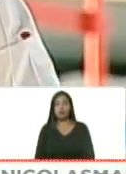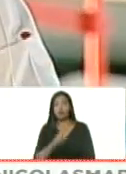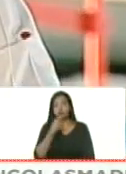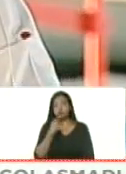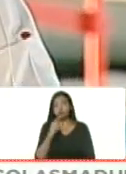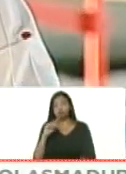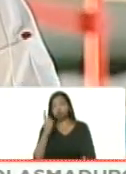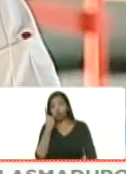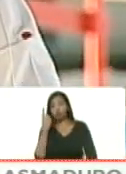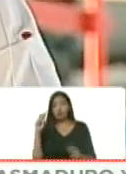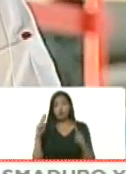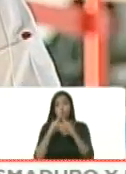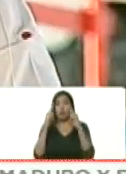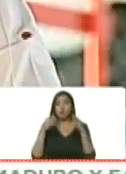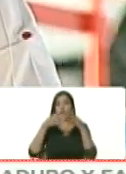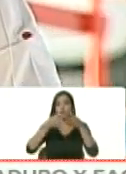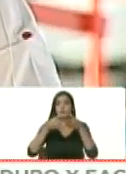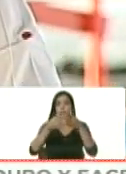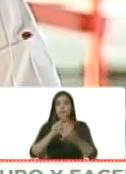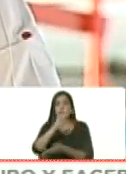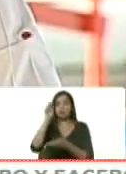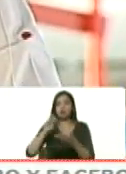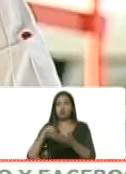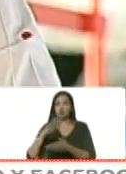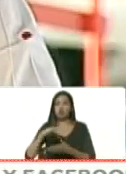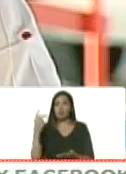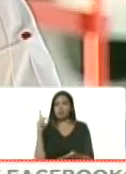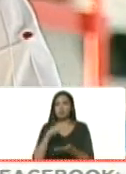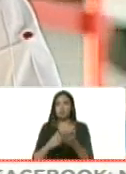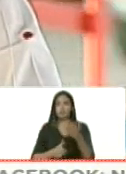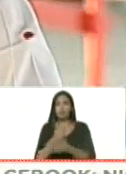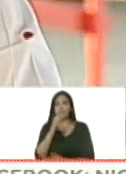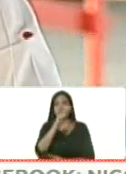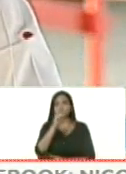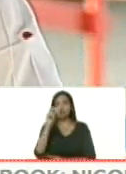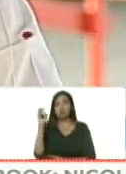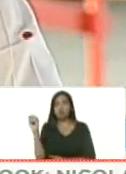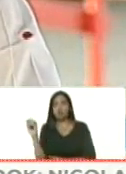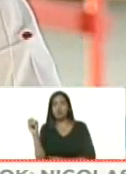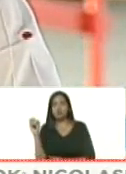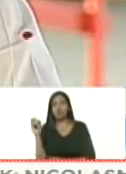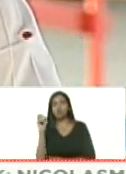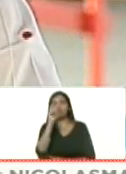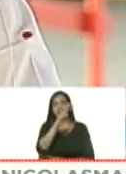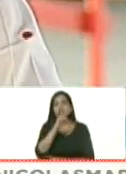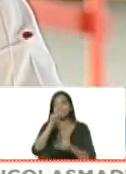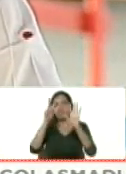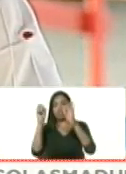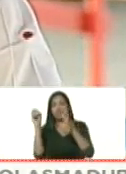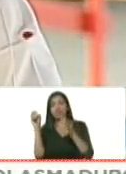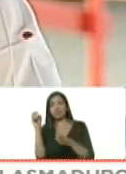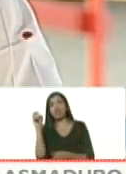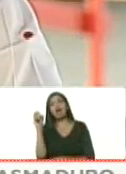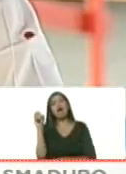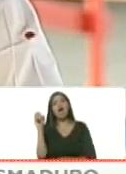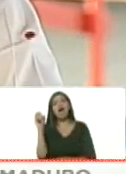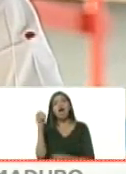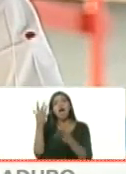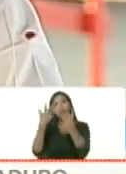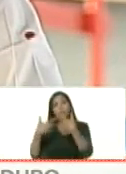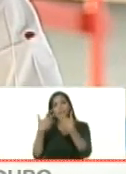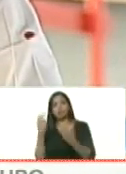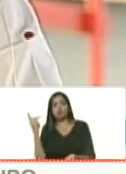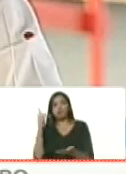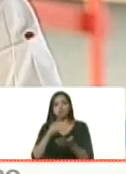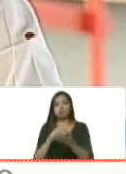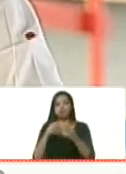primer encuentro del sector acuático nacional, donde participaron más de 270 empresas y alrededor de 500 expertos